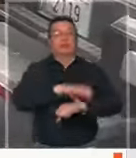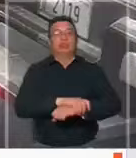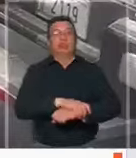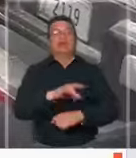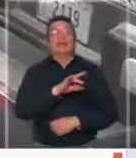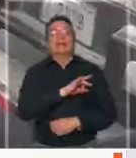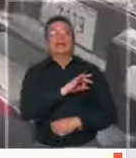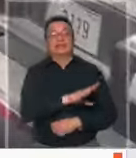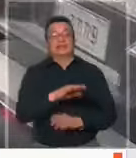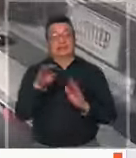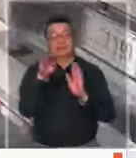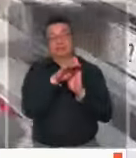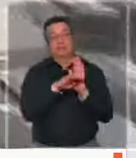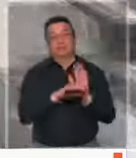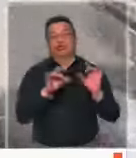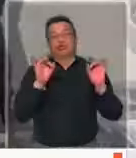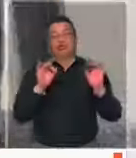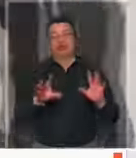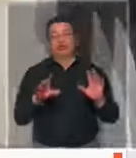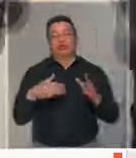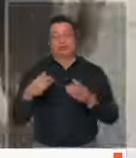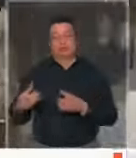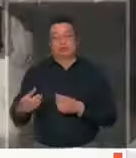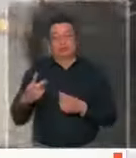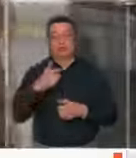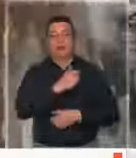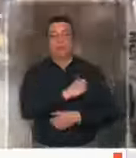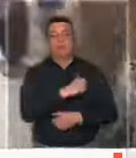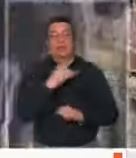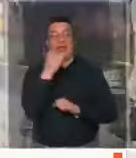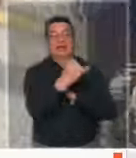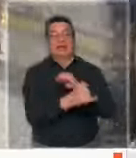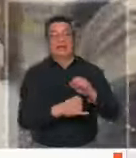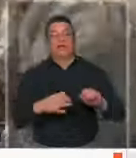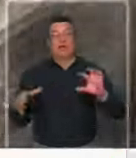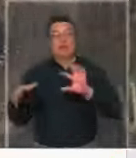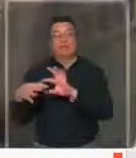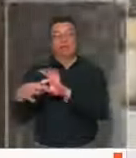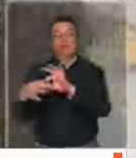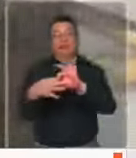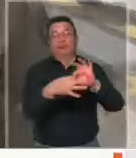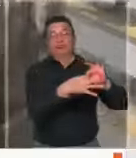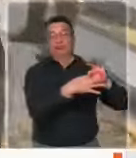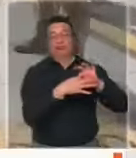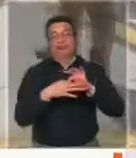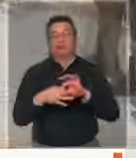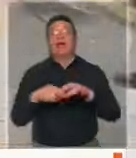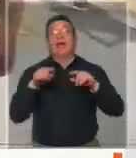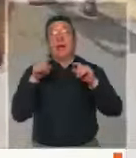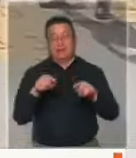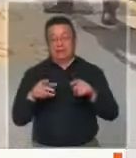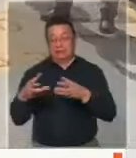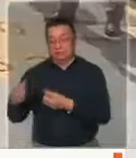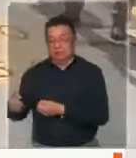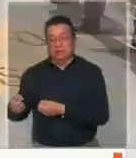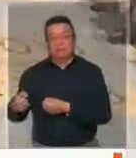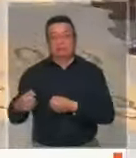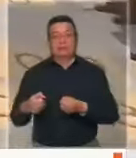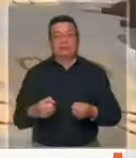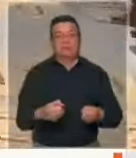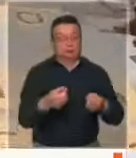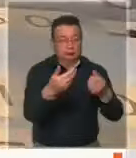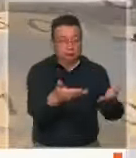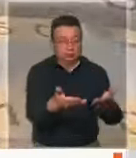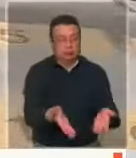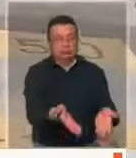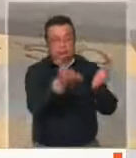todo un protocolo, ¿no?, donde lo que nos indica esto es que las policías internacionalmente funcionan y es allí donde se puede finalmente capturar a una persona